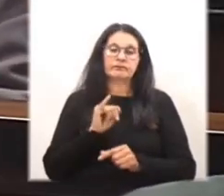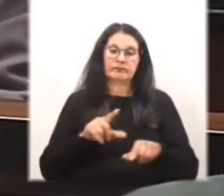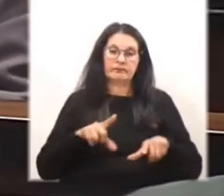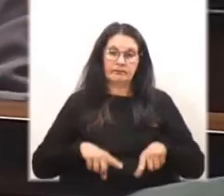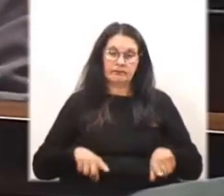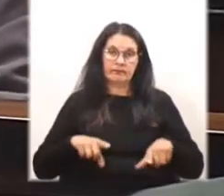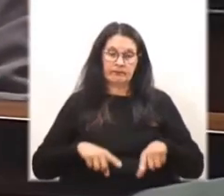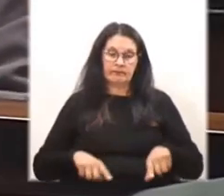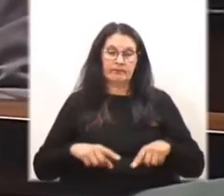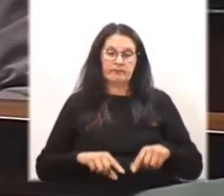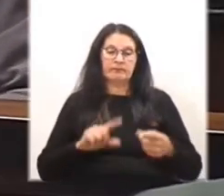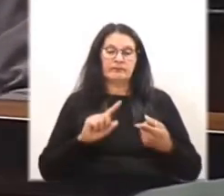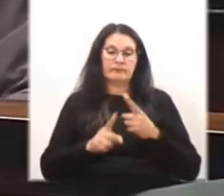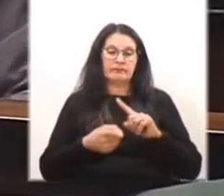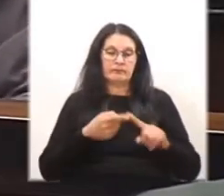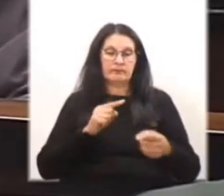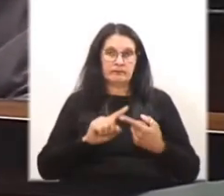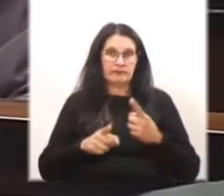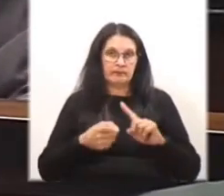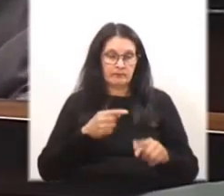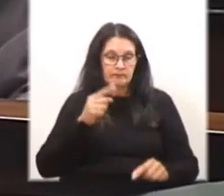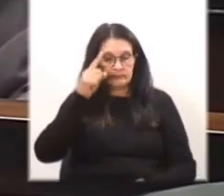ministro de Relaciones Exteriores